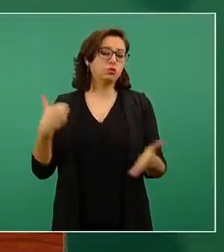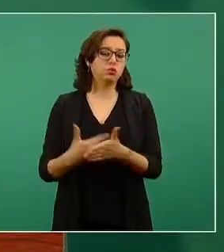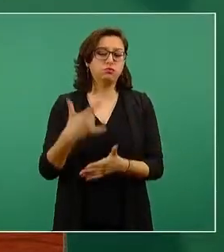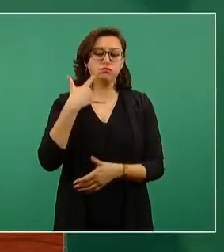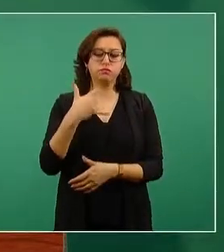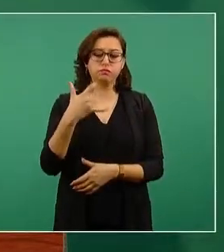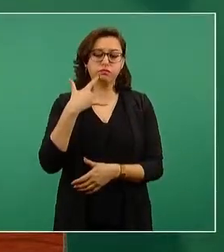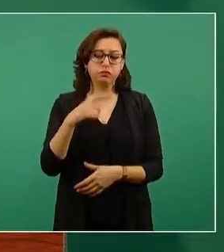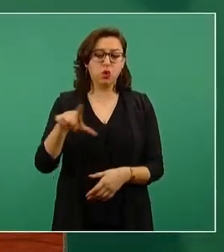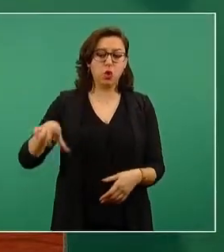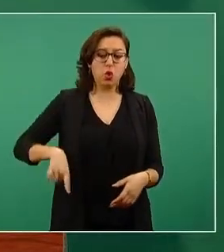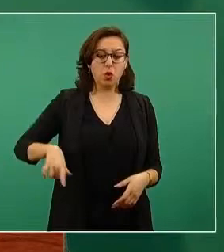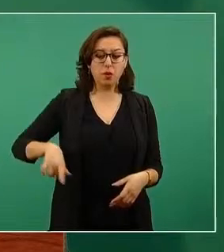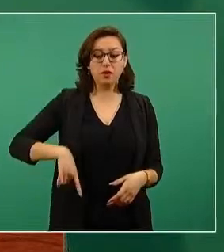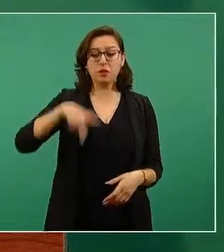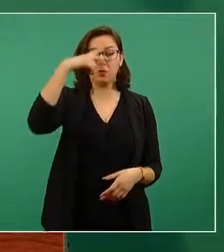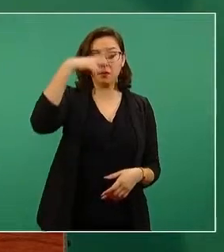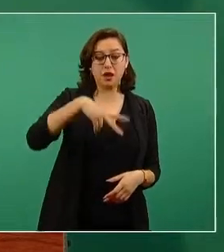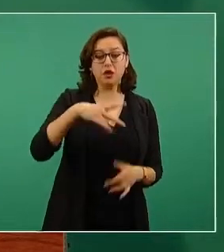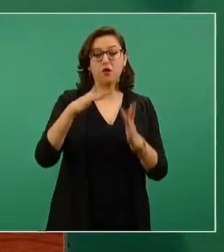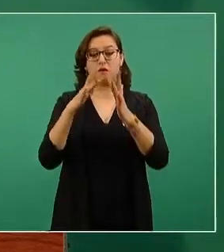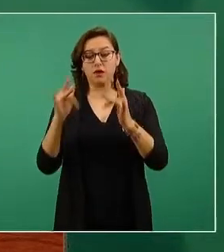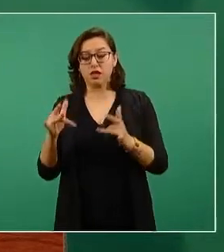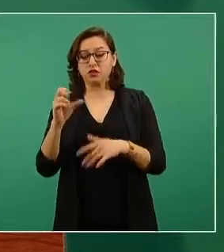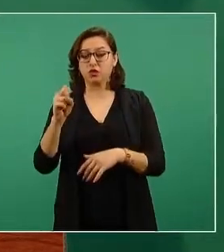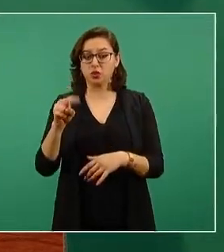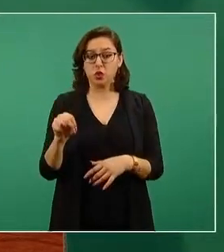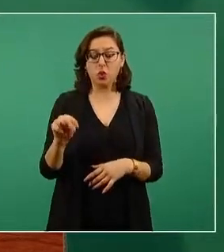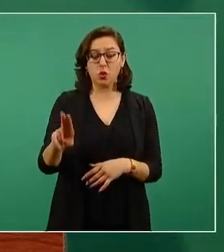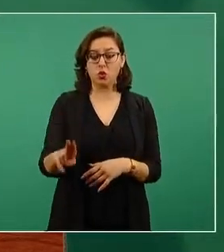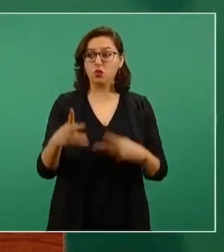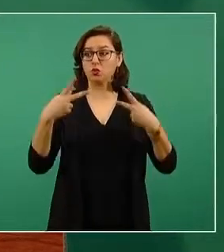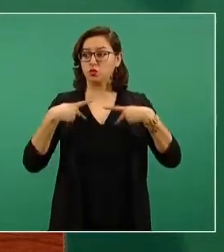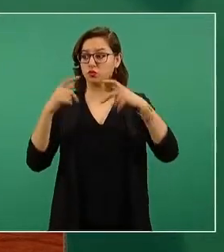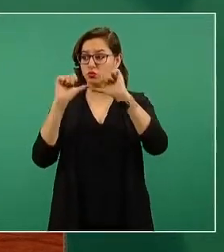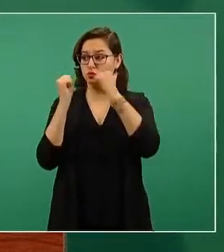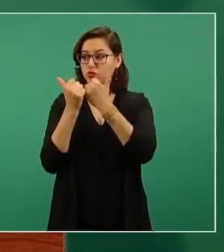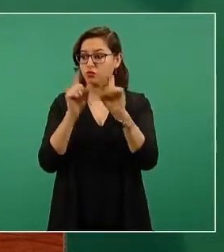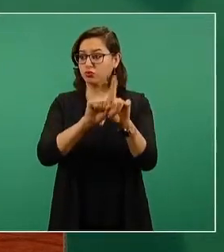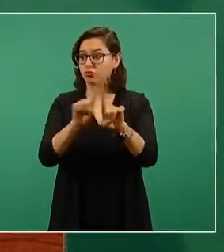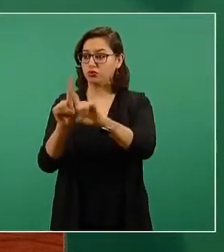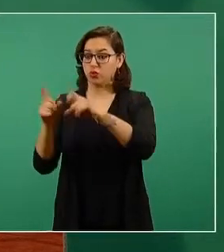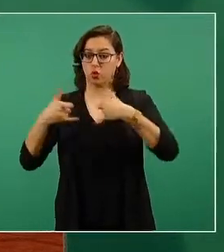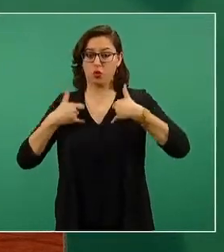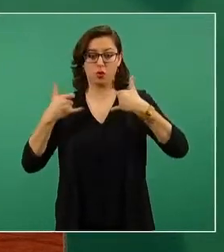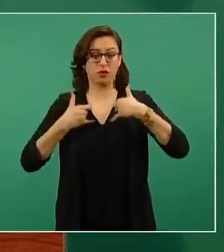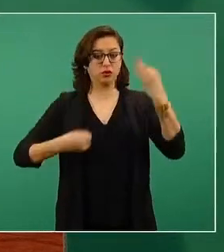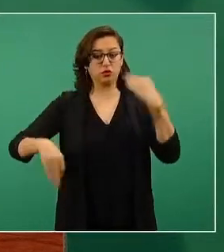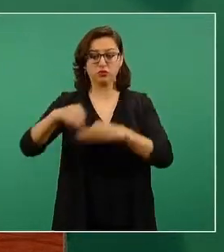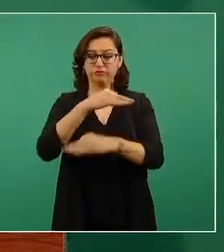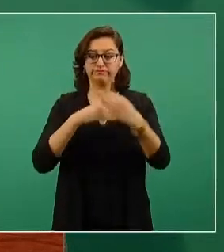gobiernos de México, de Francia, de ONU Mujeres, de la sociedad civil y de las juventudes en toda nuestra diversidad.